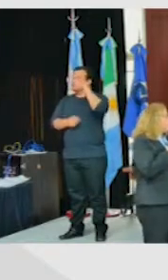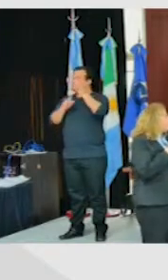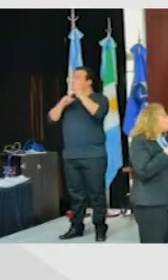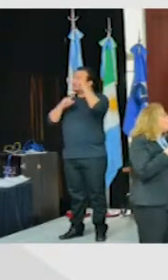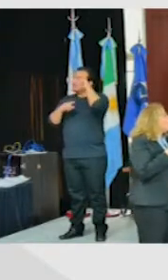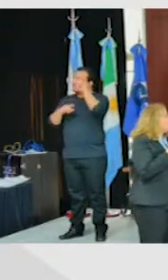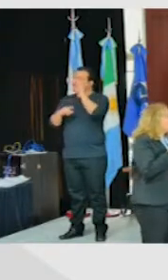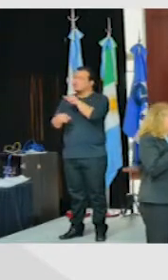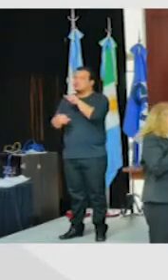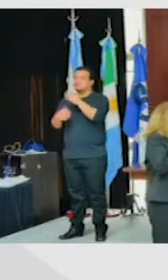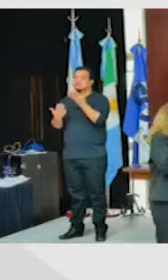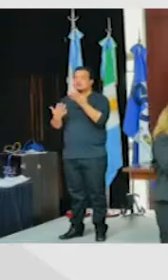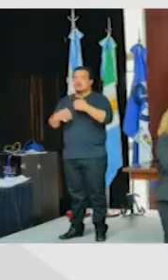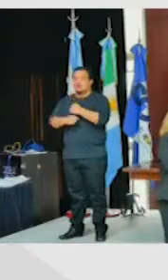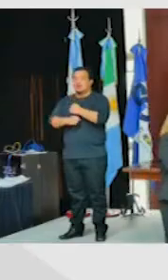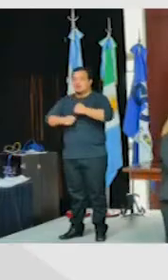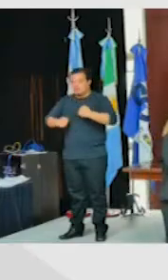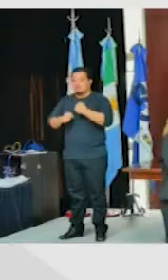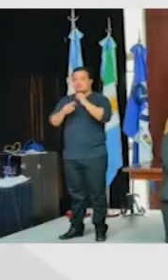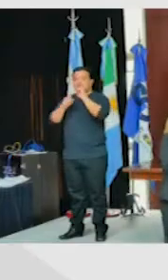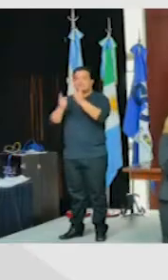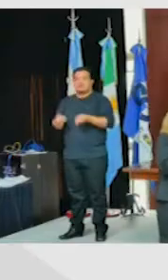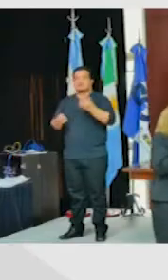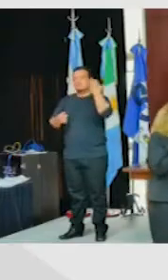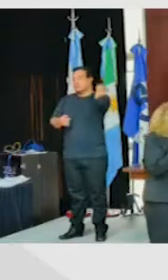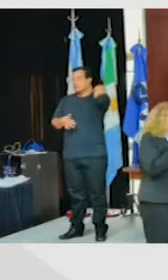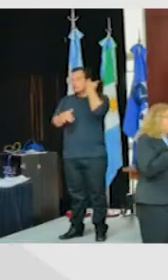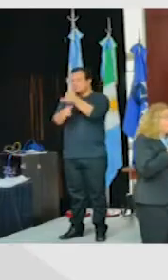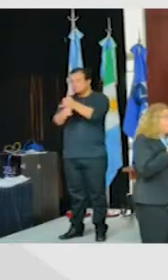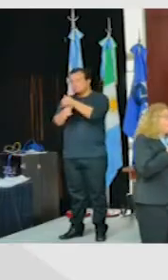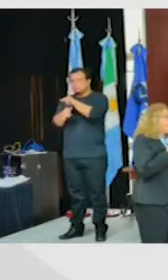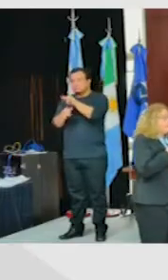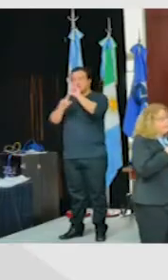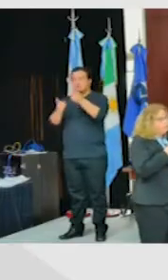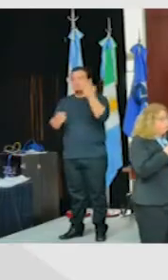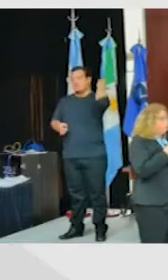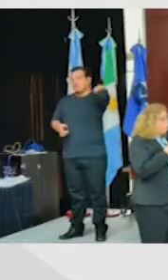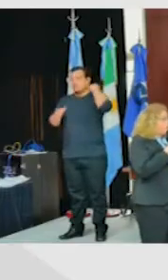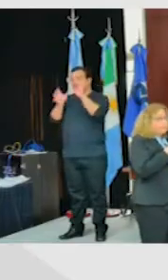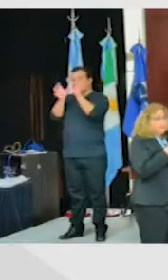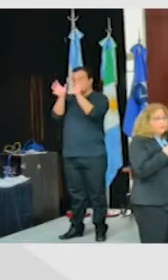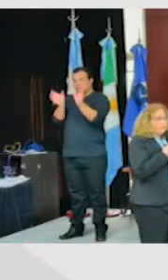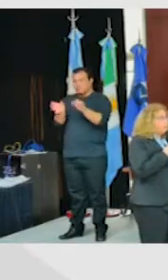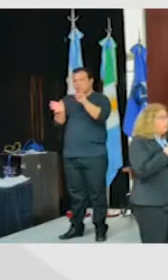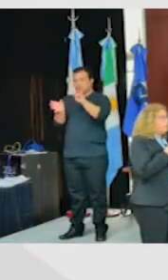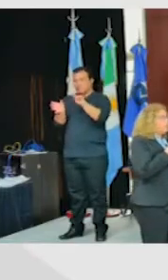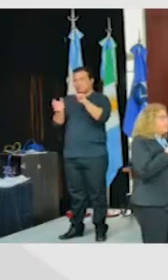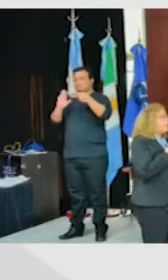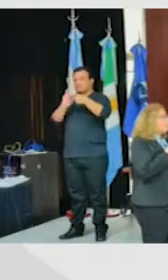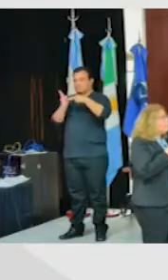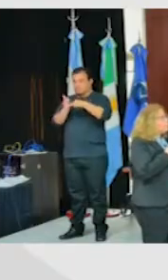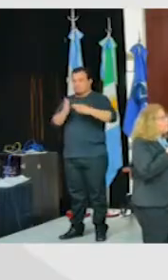obesidad, fractura, múltiples factores, por una neumonía. En el transcurso de su internación,